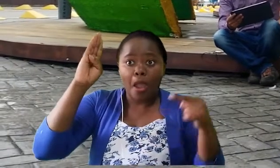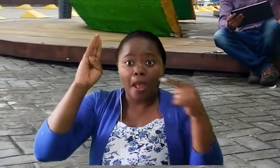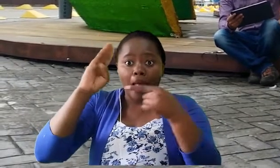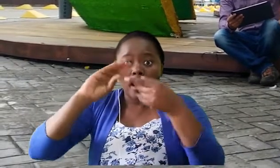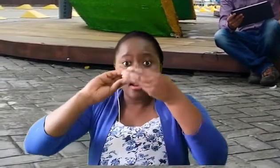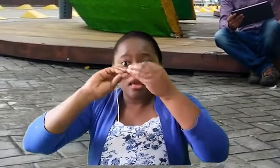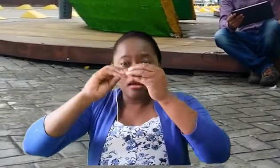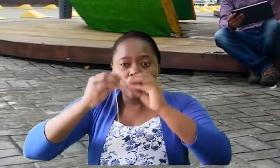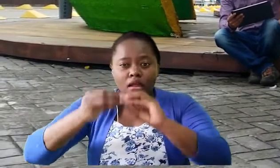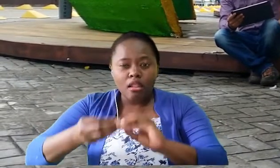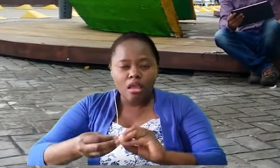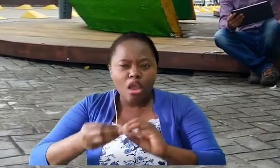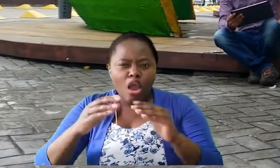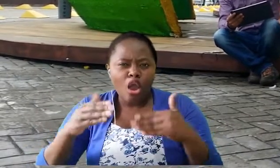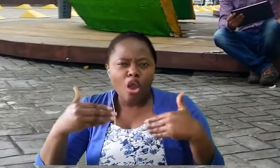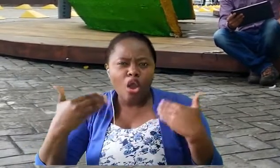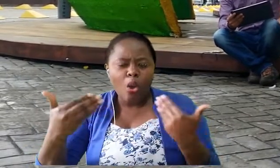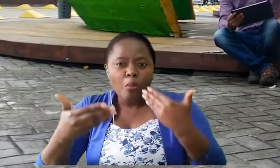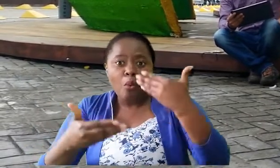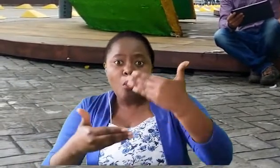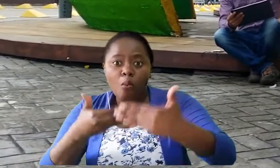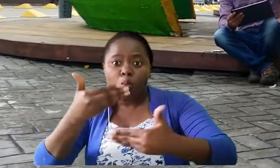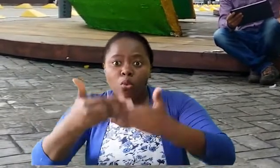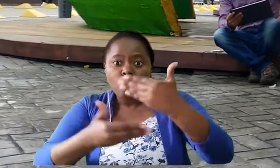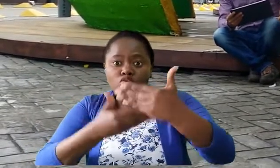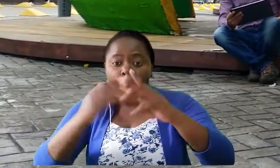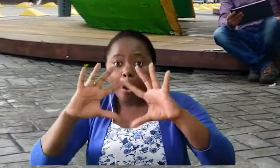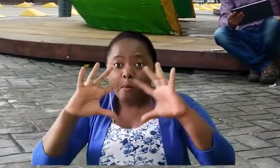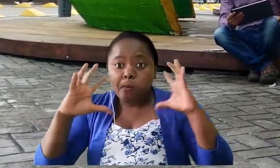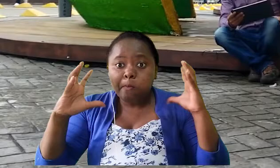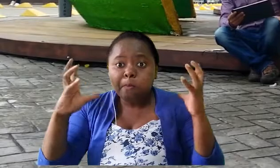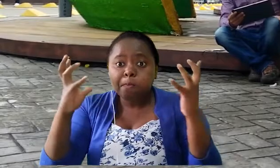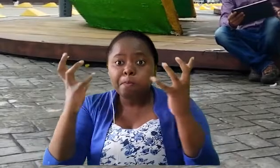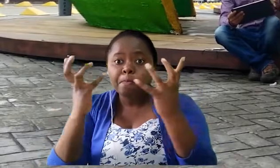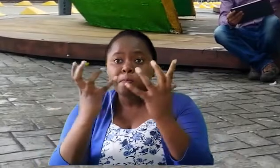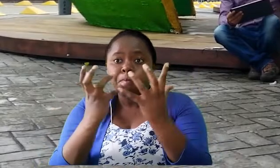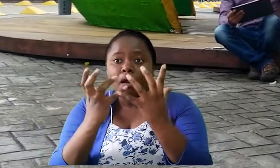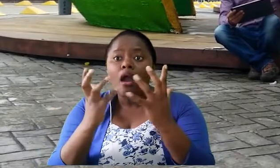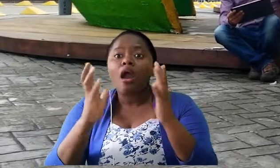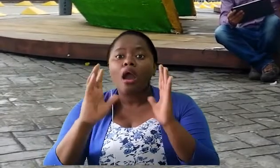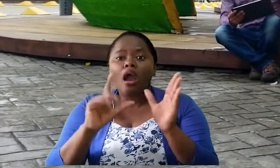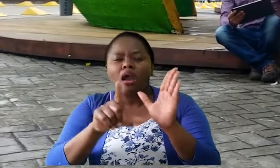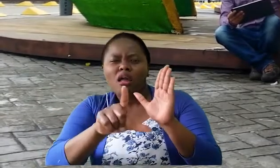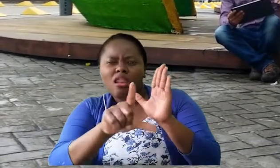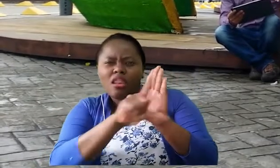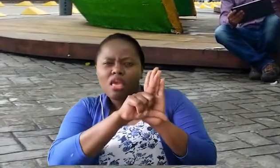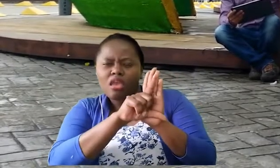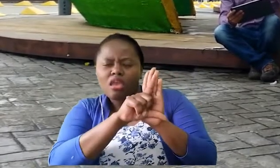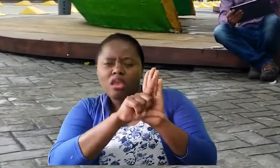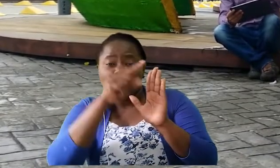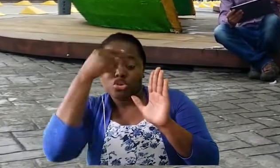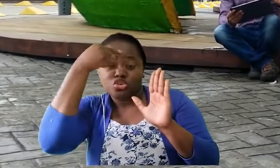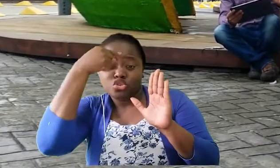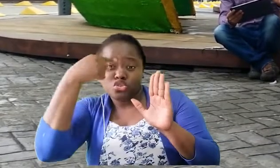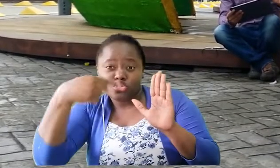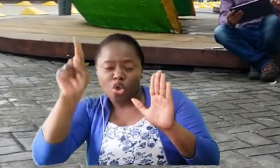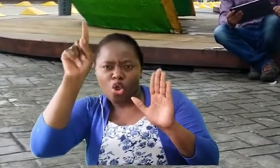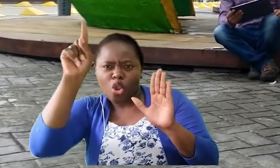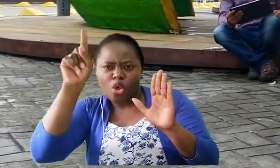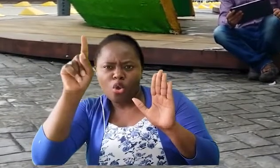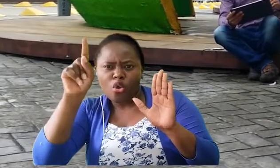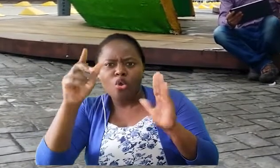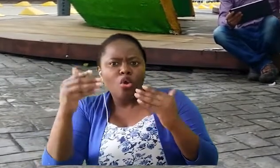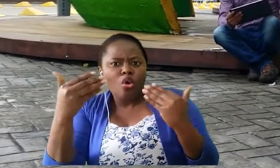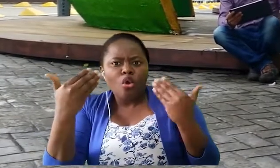proceso global en el que concurren la ley y el azar, no por medio de intervenciones